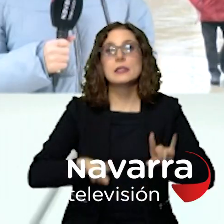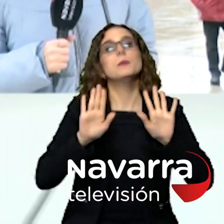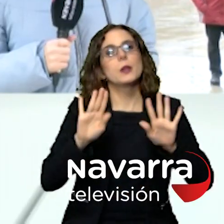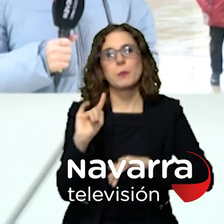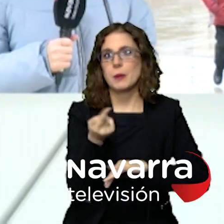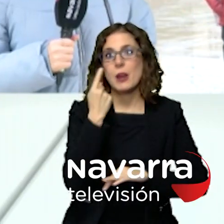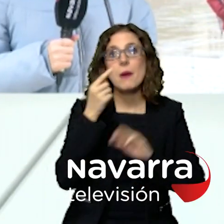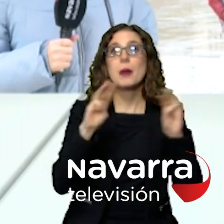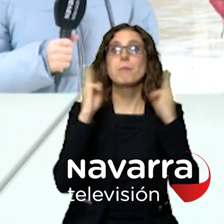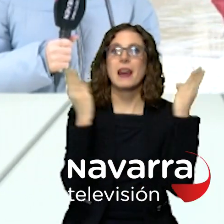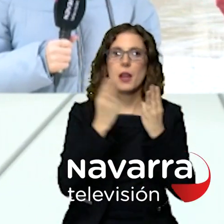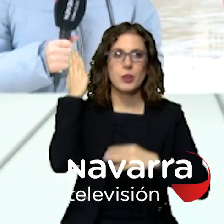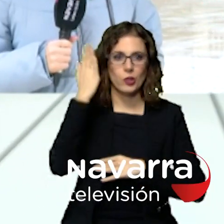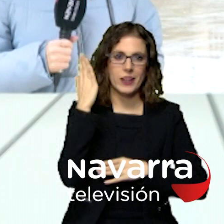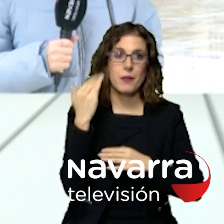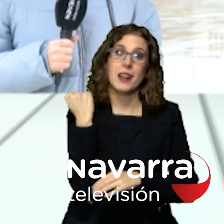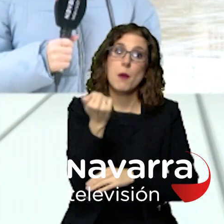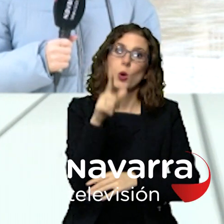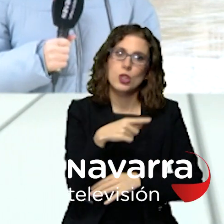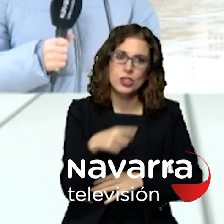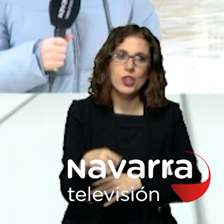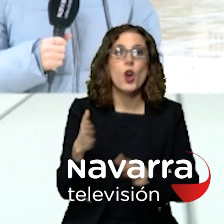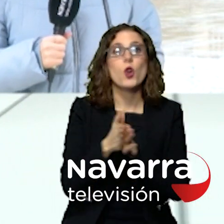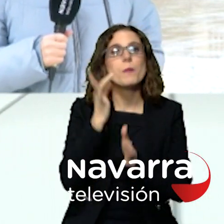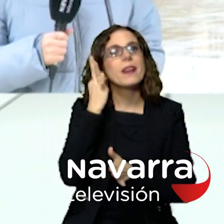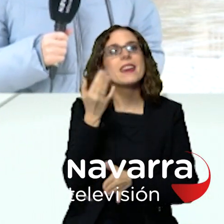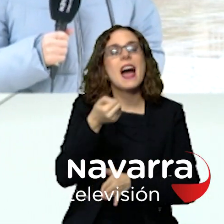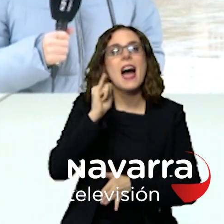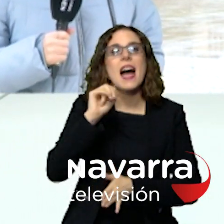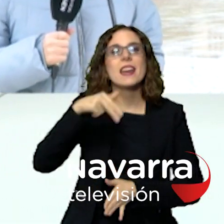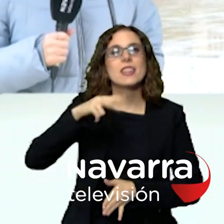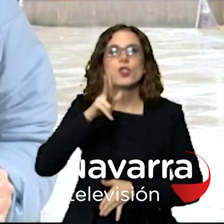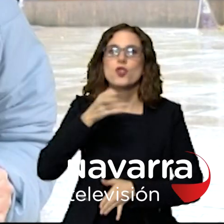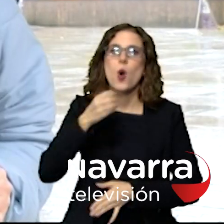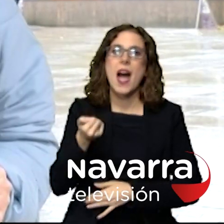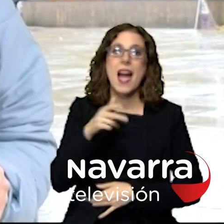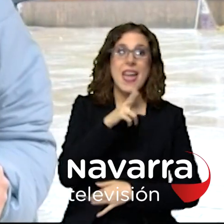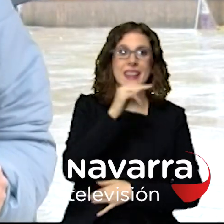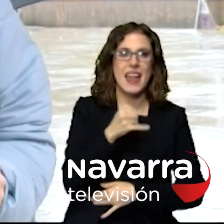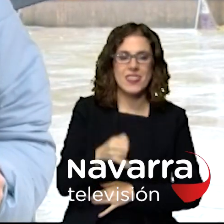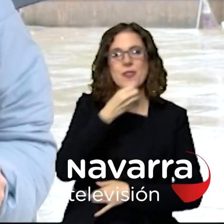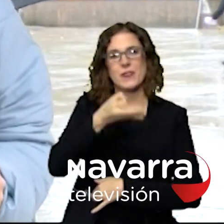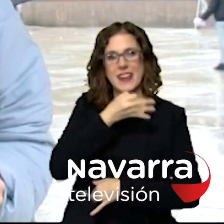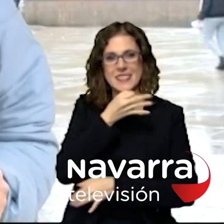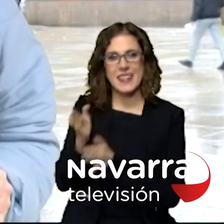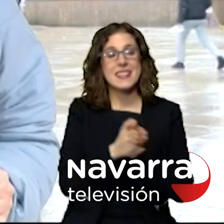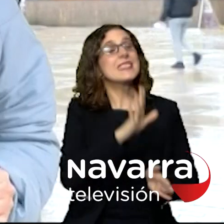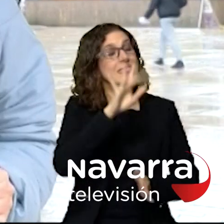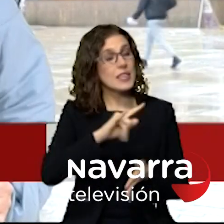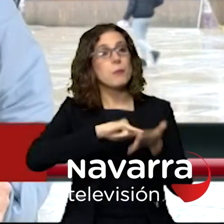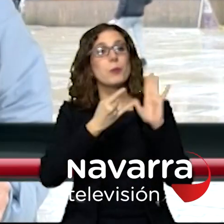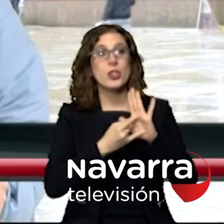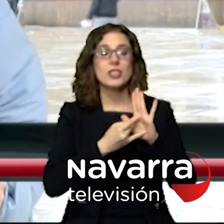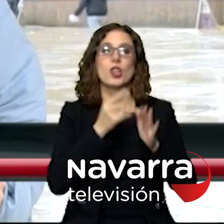Parlamento de Navarra. Ainhoa Hernández, buenas tardes. Sí, tres proyectos de orden foral que contemplan medidas